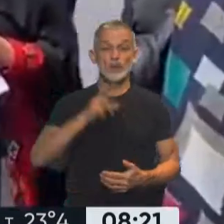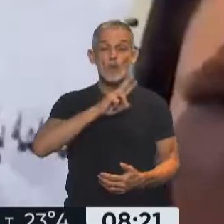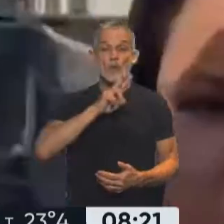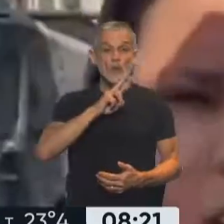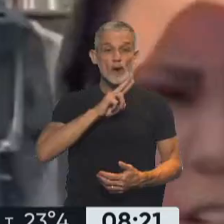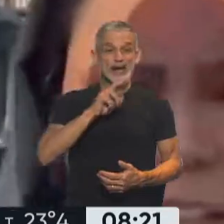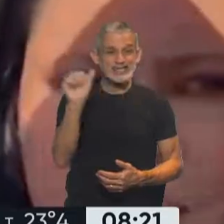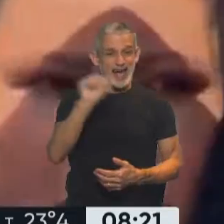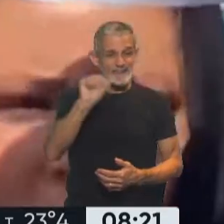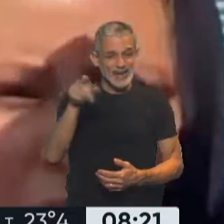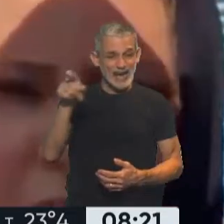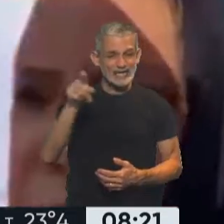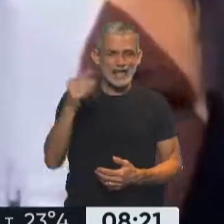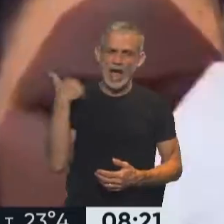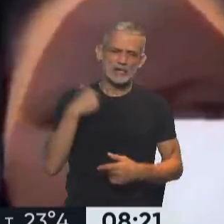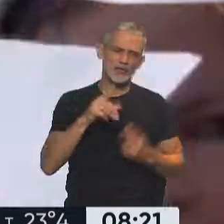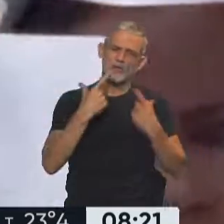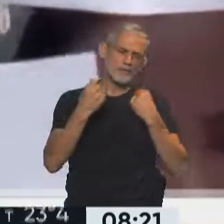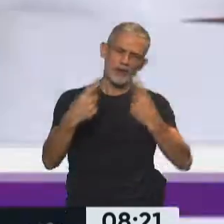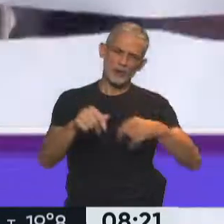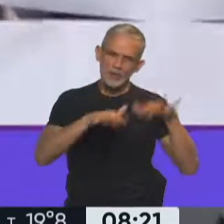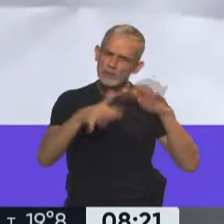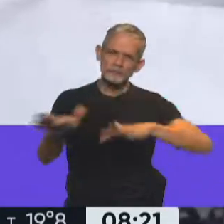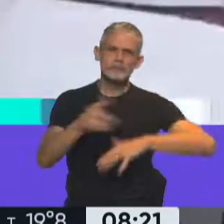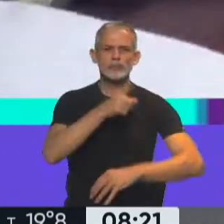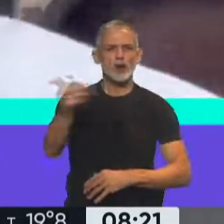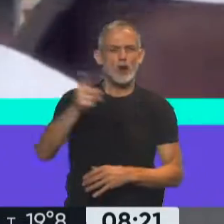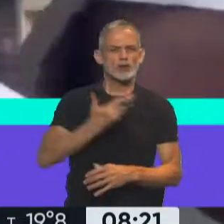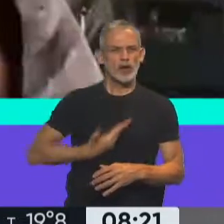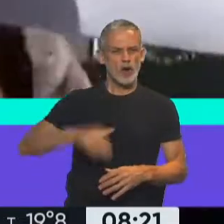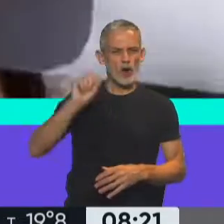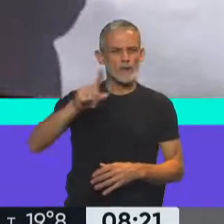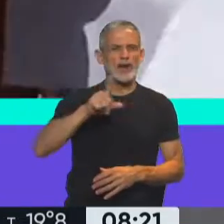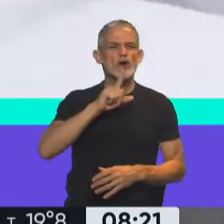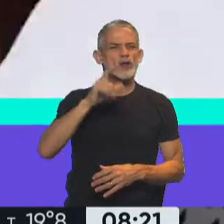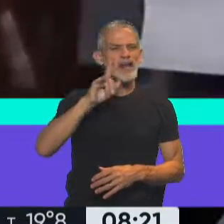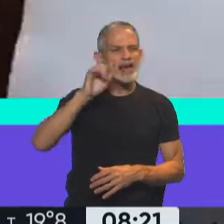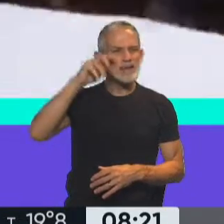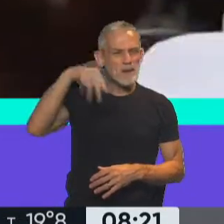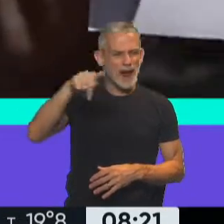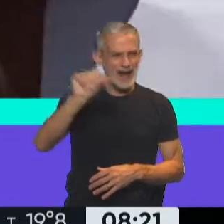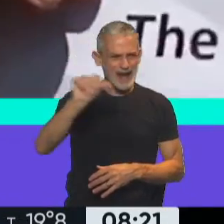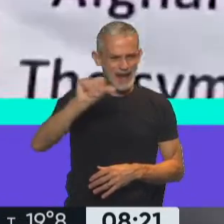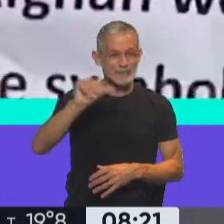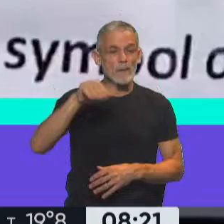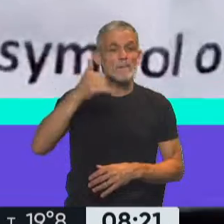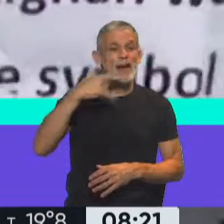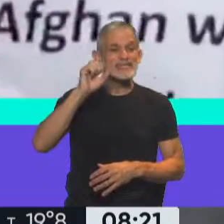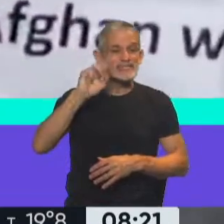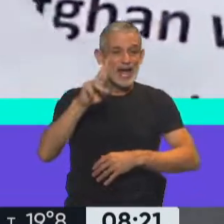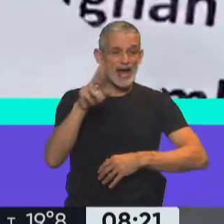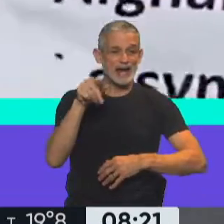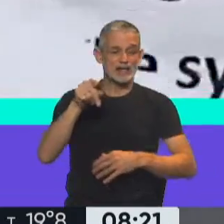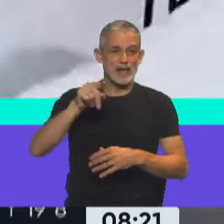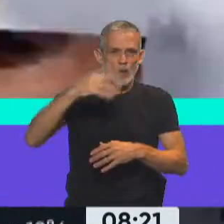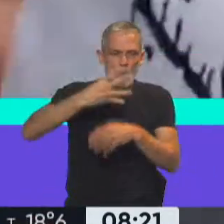Mujeres afganas realizaron ayer una nueva protesta contra el régimen talibán en la ciudad Mazar-e-Sharif, la